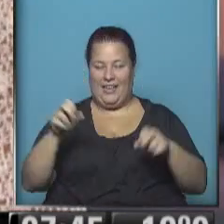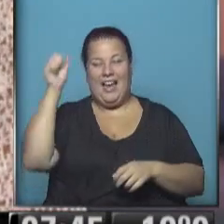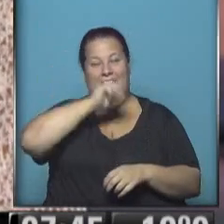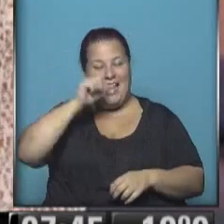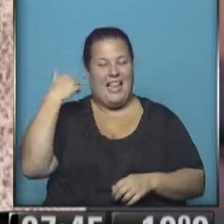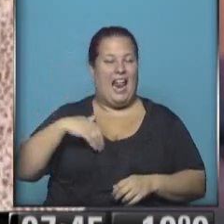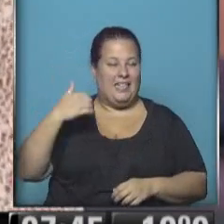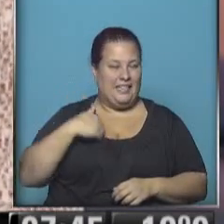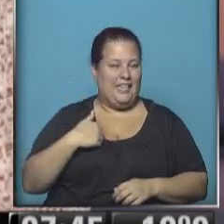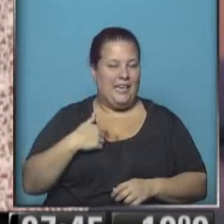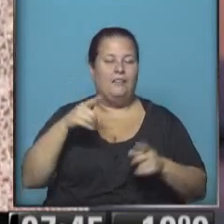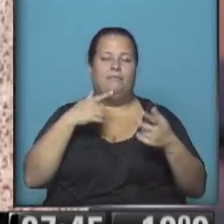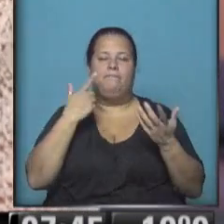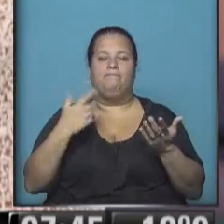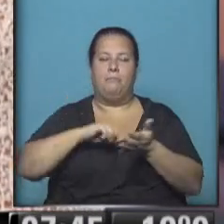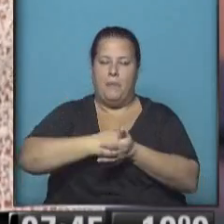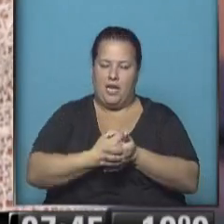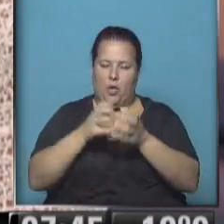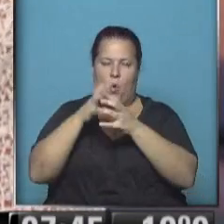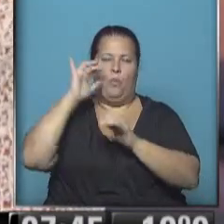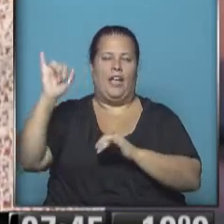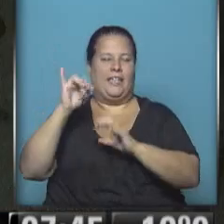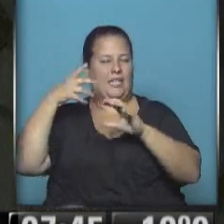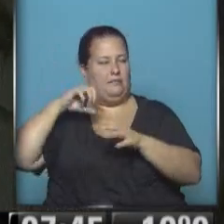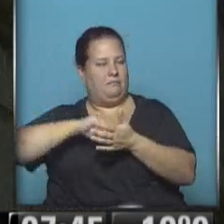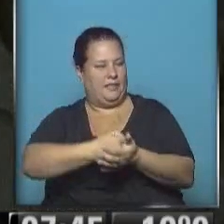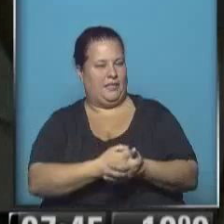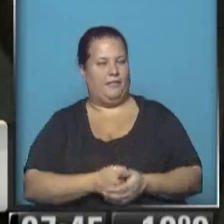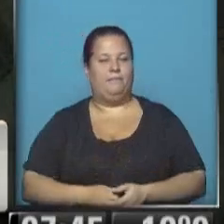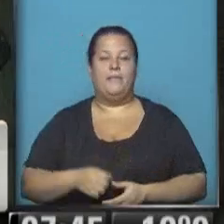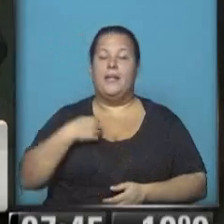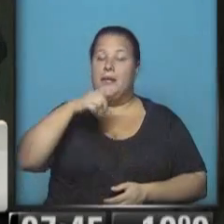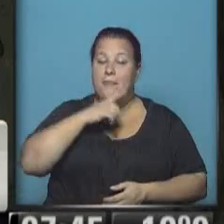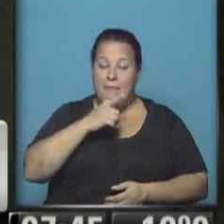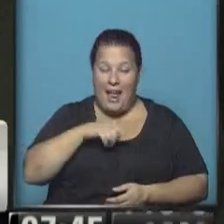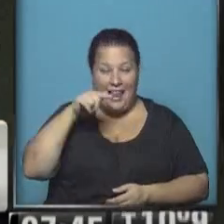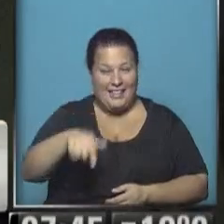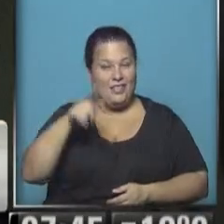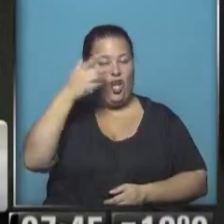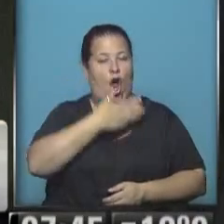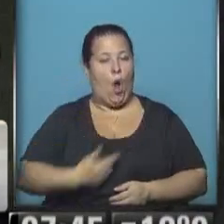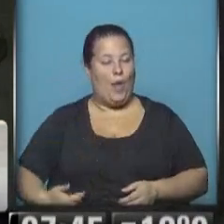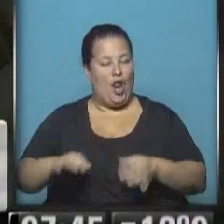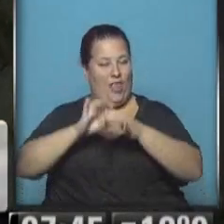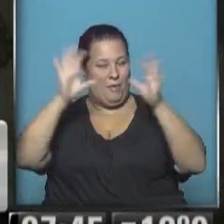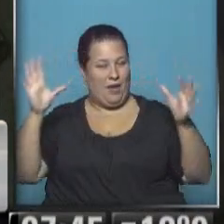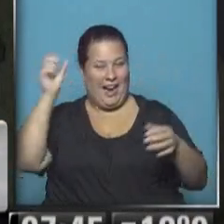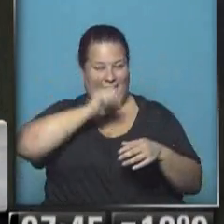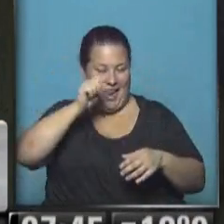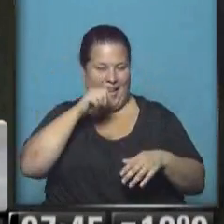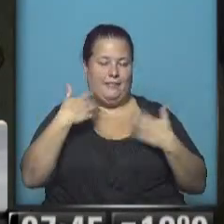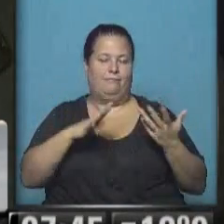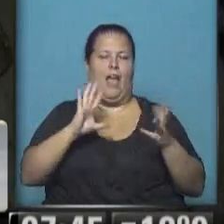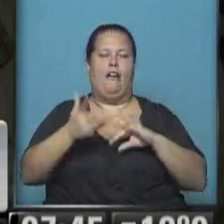argentina y estas presiones de organismos internacionales y me parece que poner todo el gobierno democrático de grecia en una